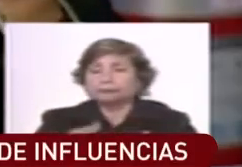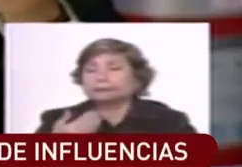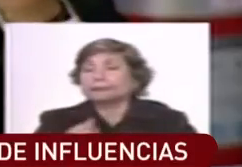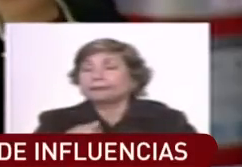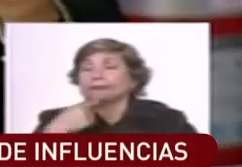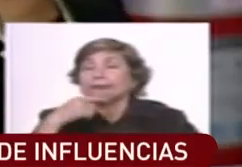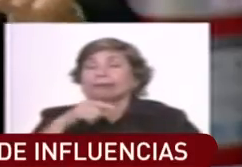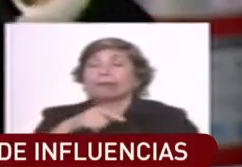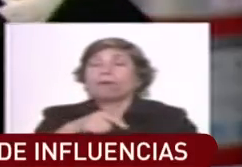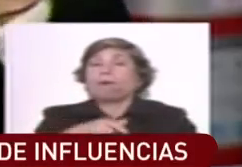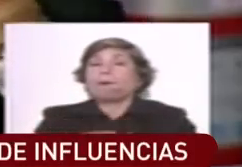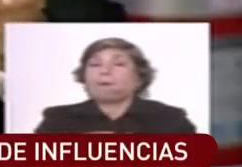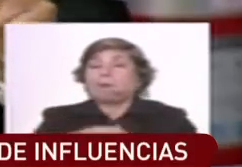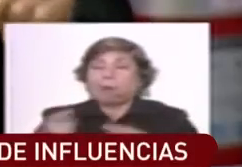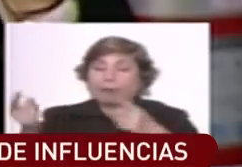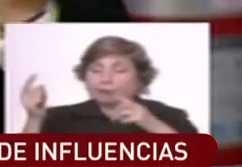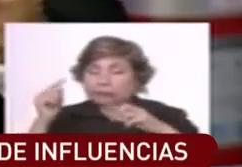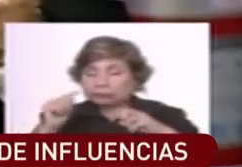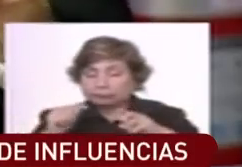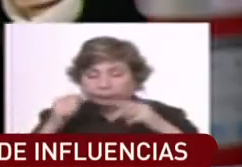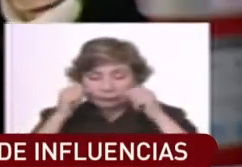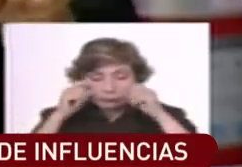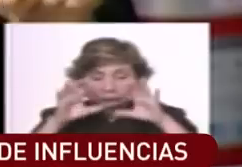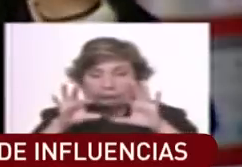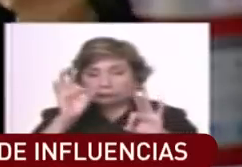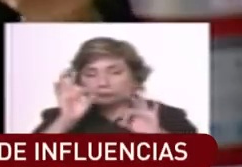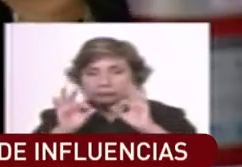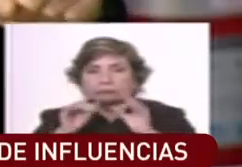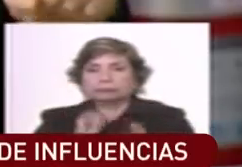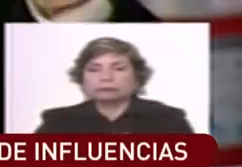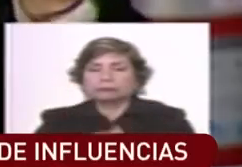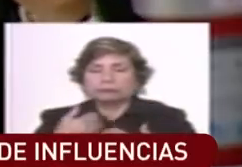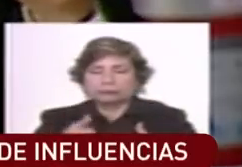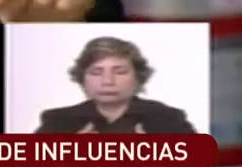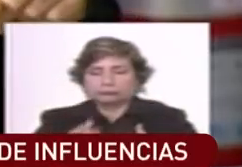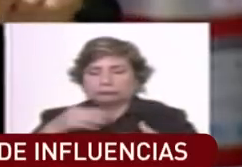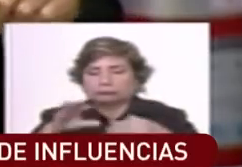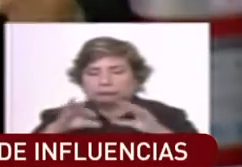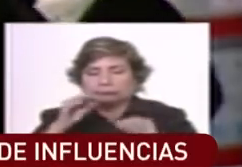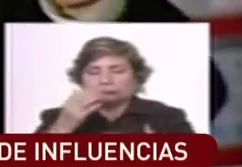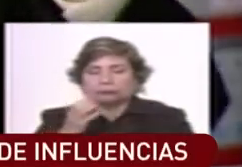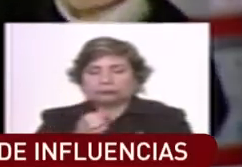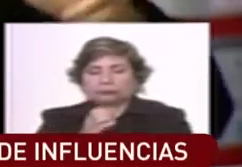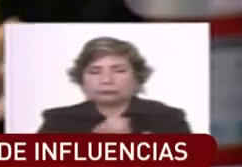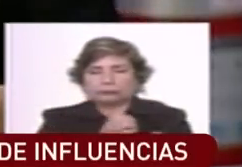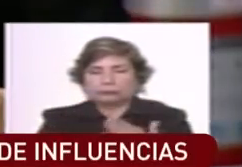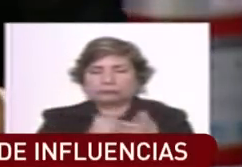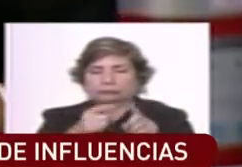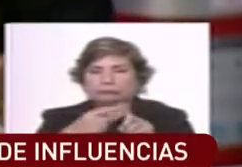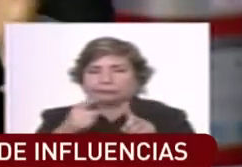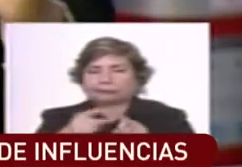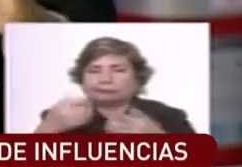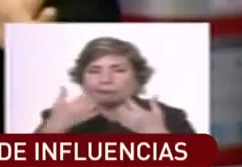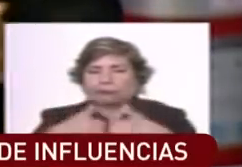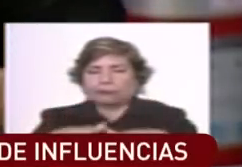y personas, otras personas en los ministerios de Energía y Minas, Vivienda y Salud. En fin,